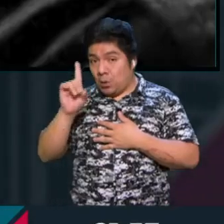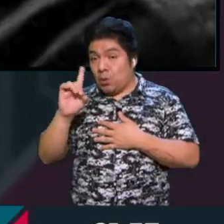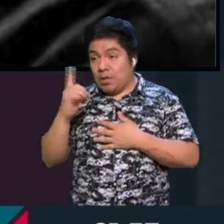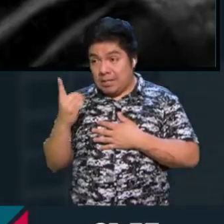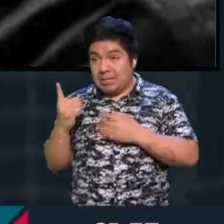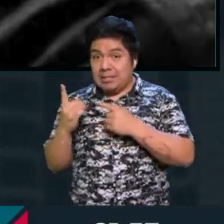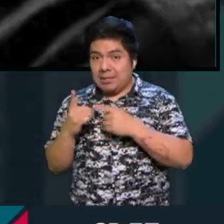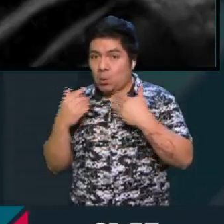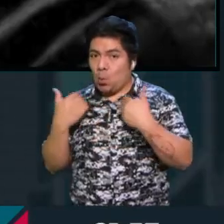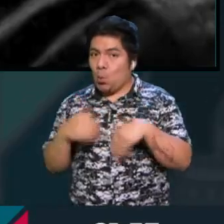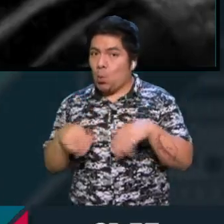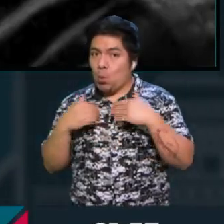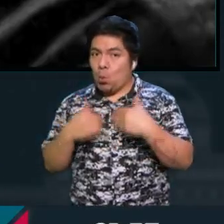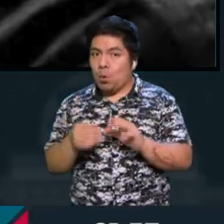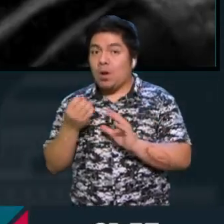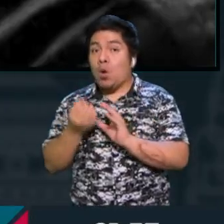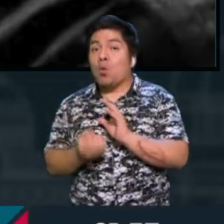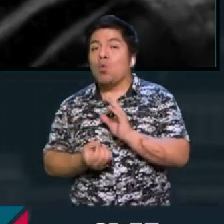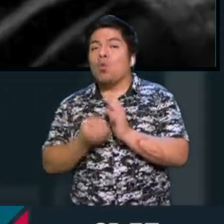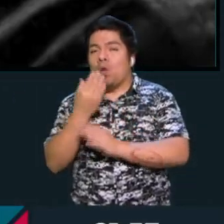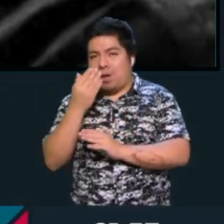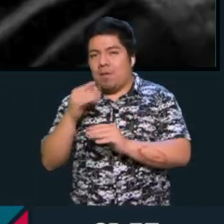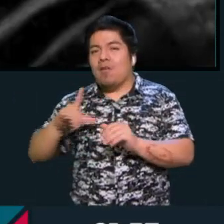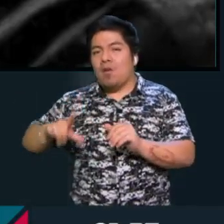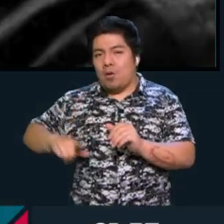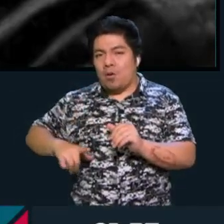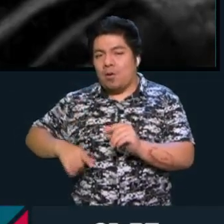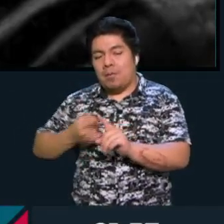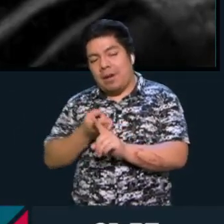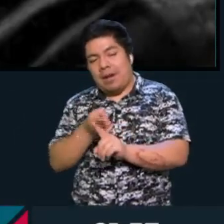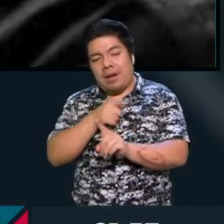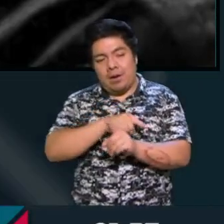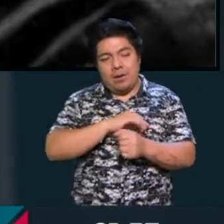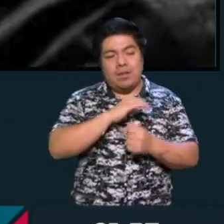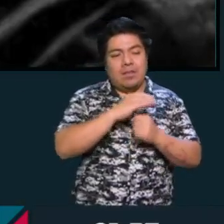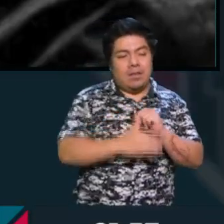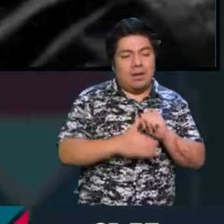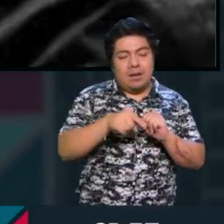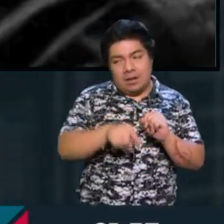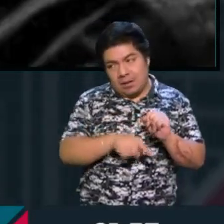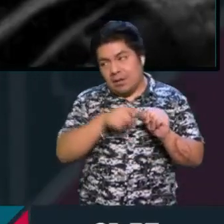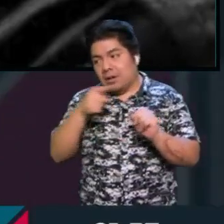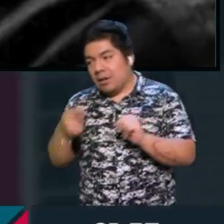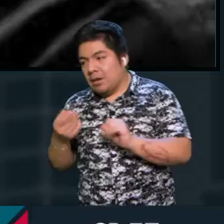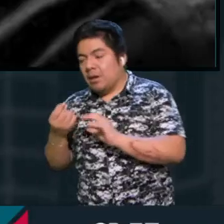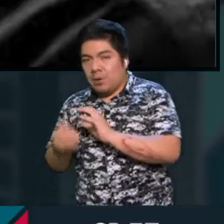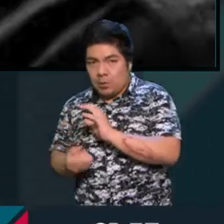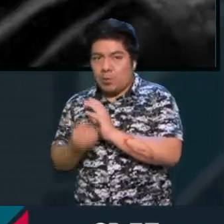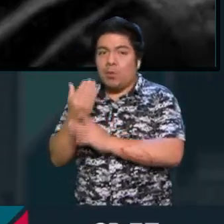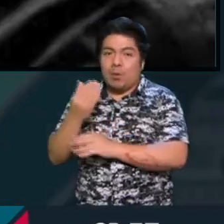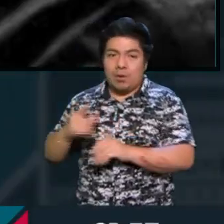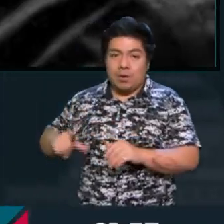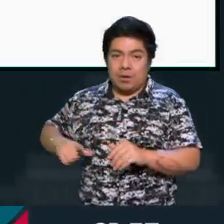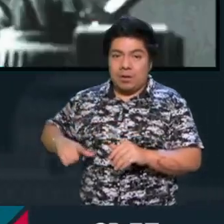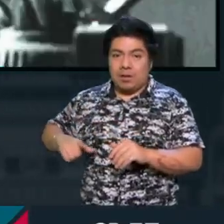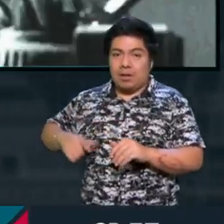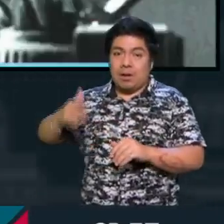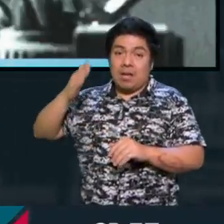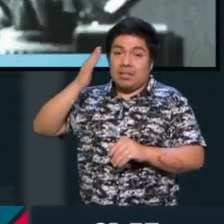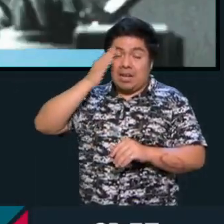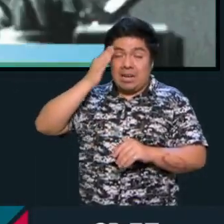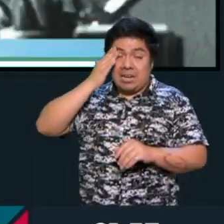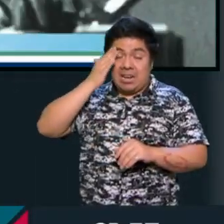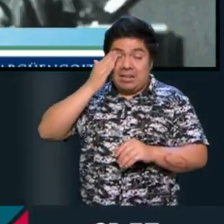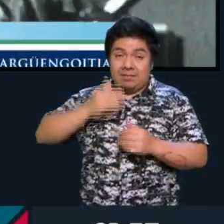significativo. Empezaba un nuevo sexenio, terminaba el otro y empezaba el mandato del nuevo Tlatoani.